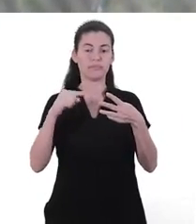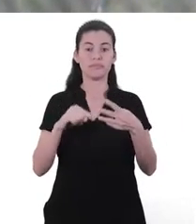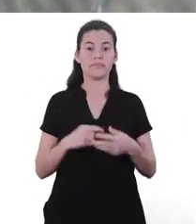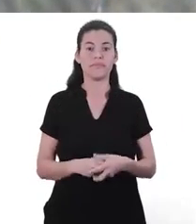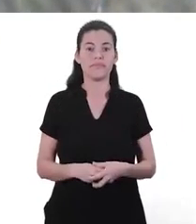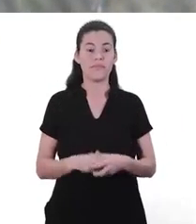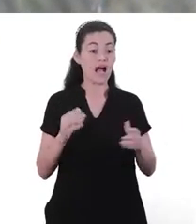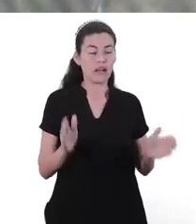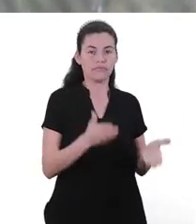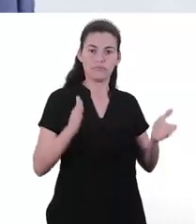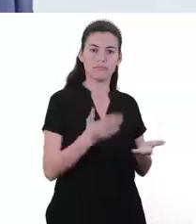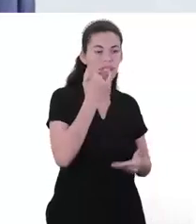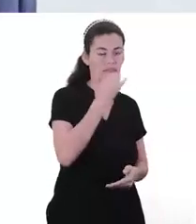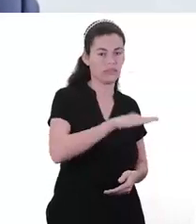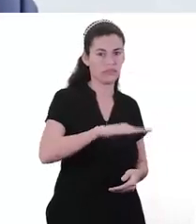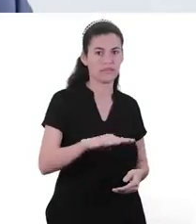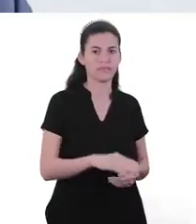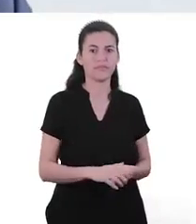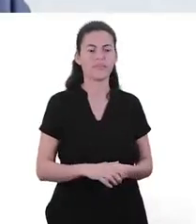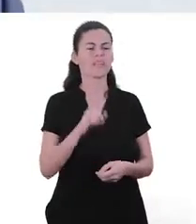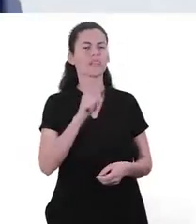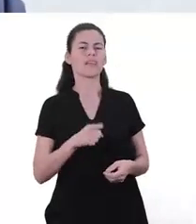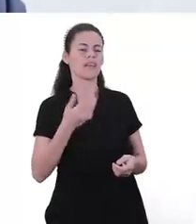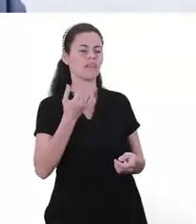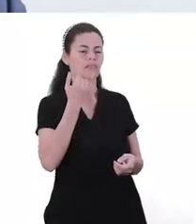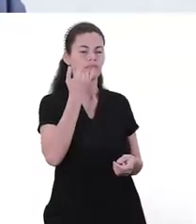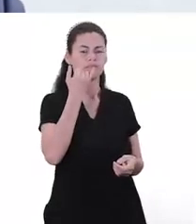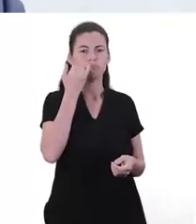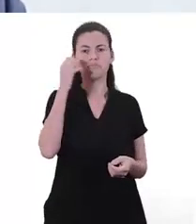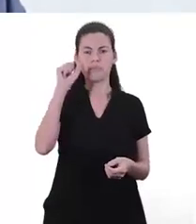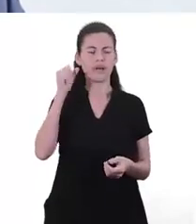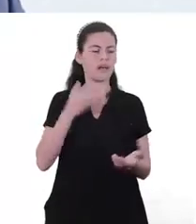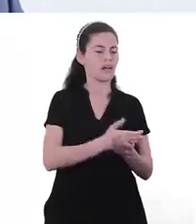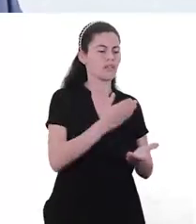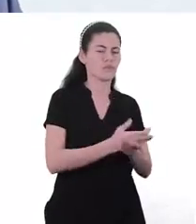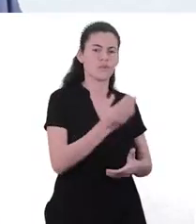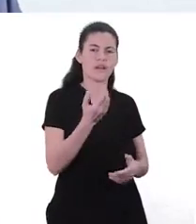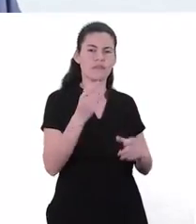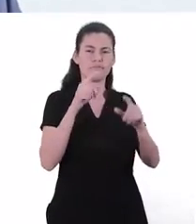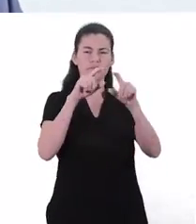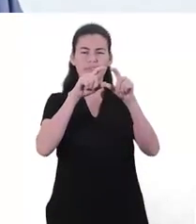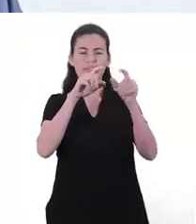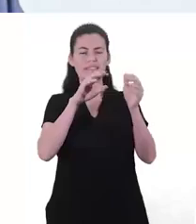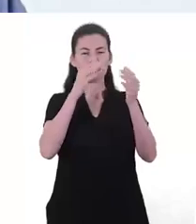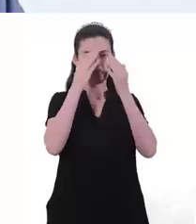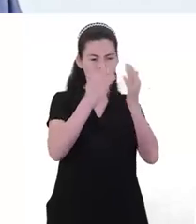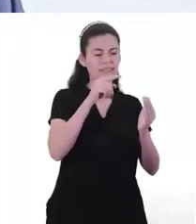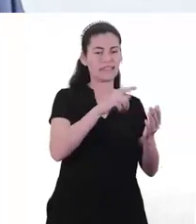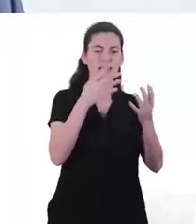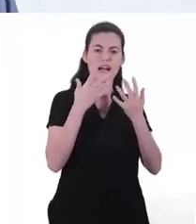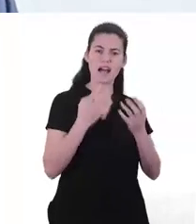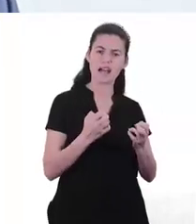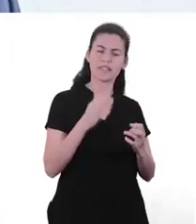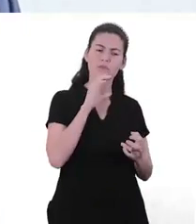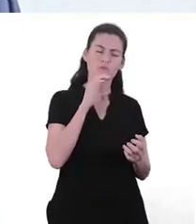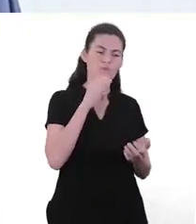al estímulo también de los niños. ¿Qué puede conseguir, digamos, un padre identificar en el aprendizaje de su hijo cuando el niño está involucrado